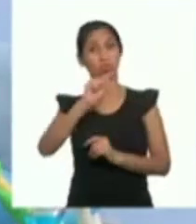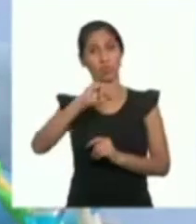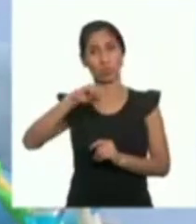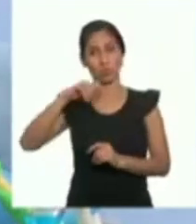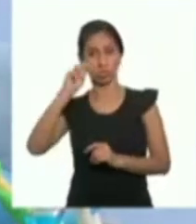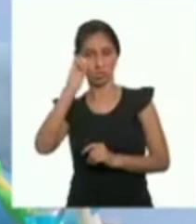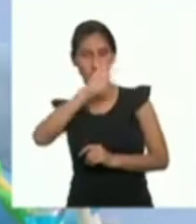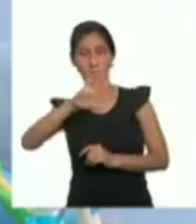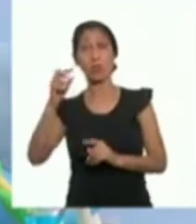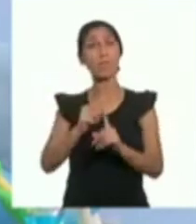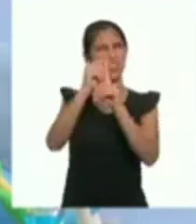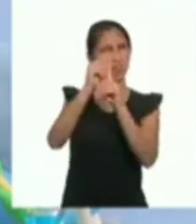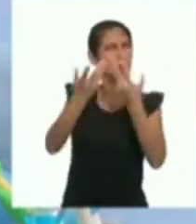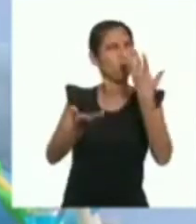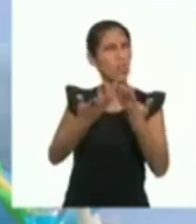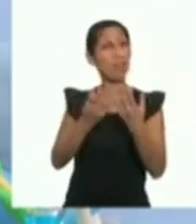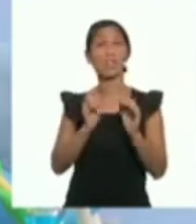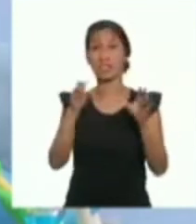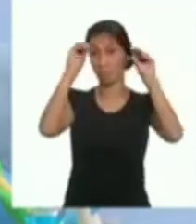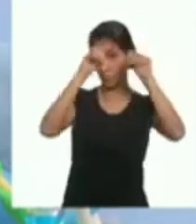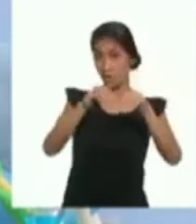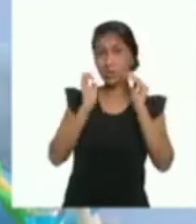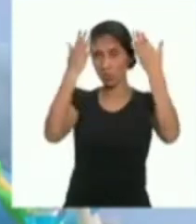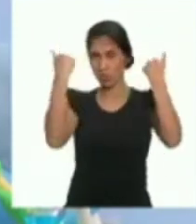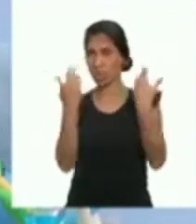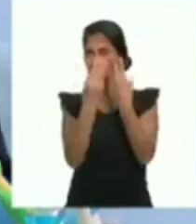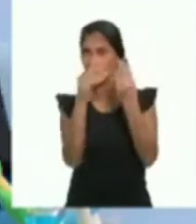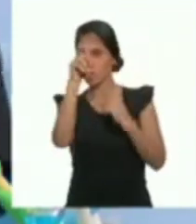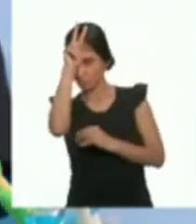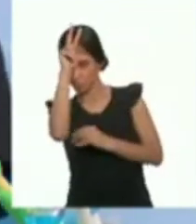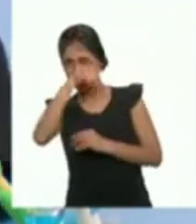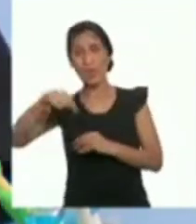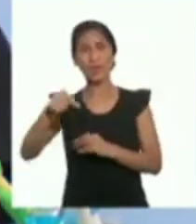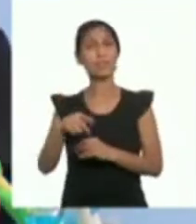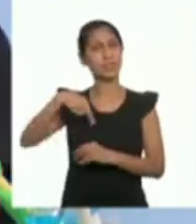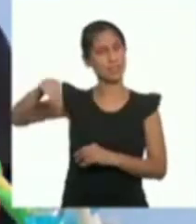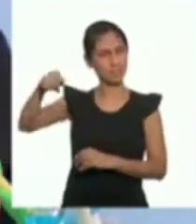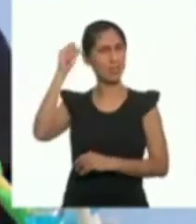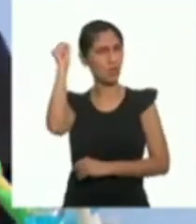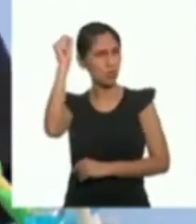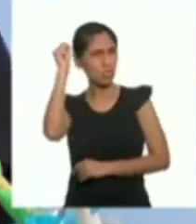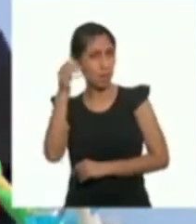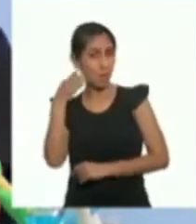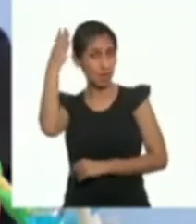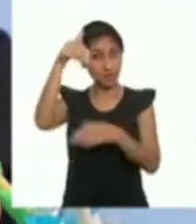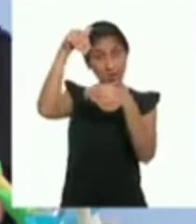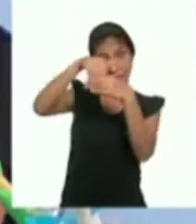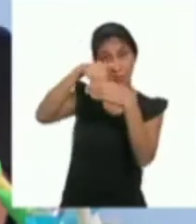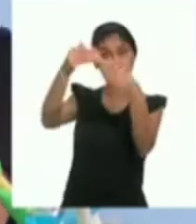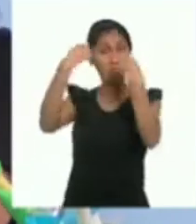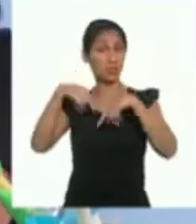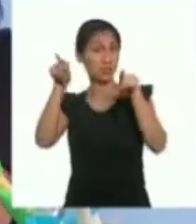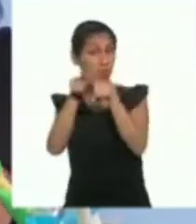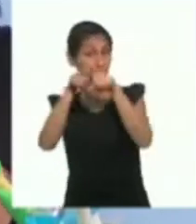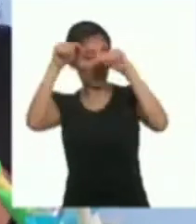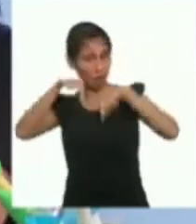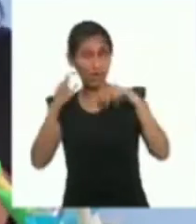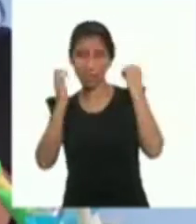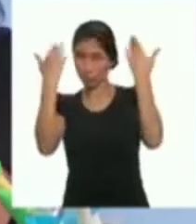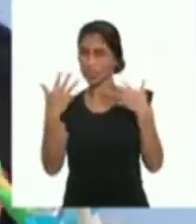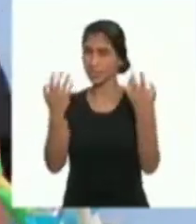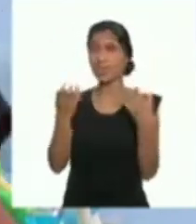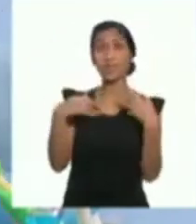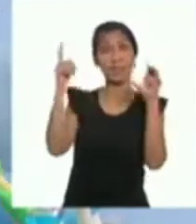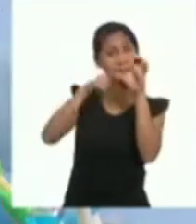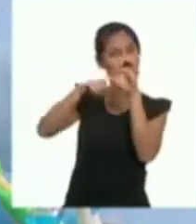principal a diferentes peruanas, aquellas que luchaban por el sufragio, como las que siguen luchando por la participación en política.